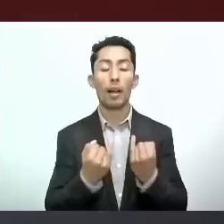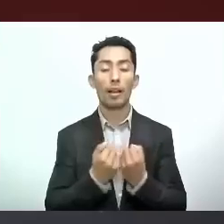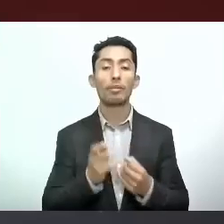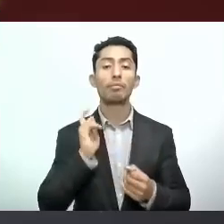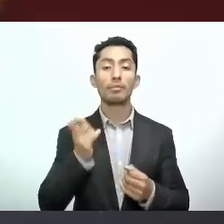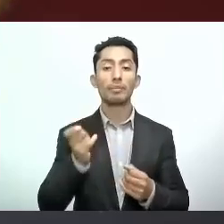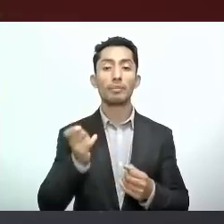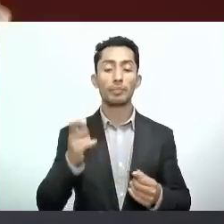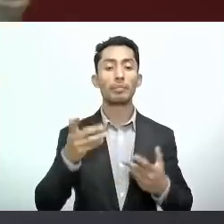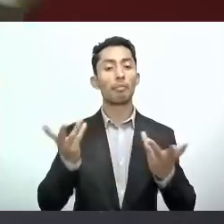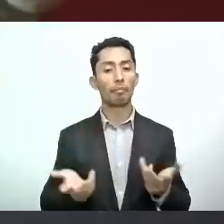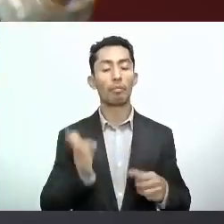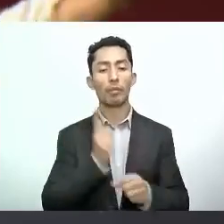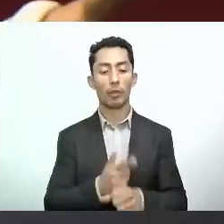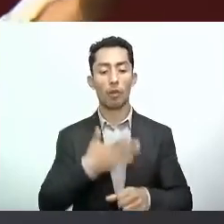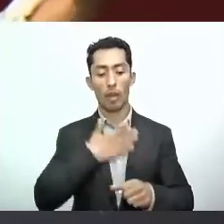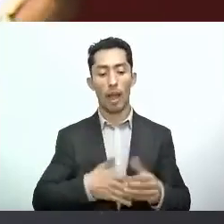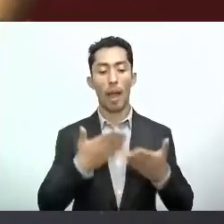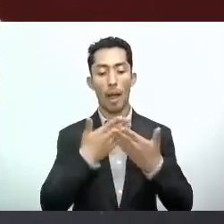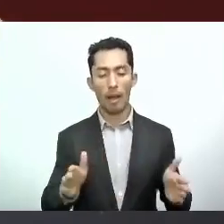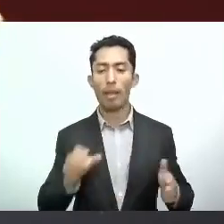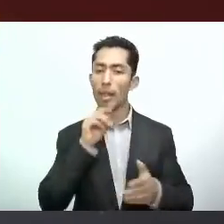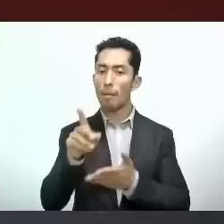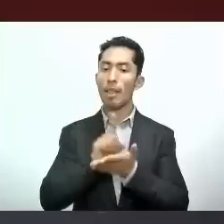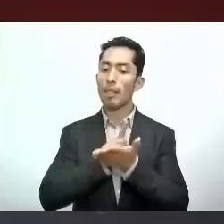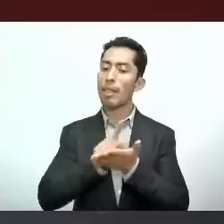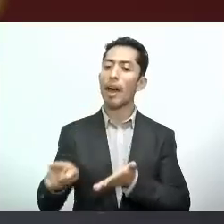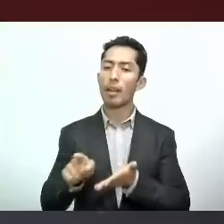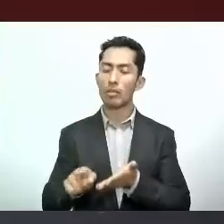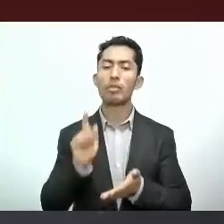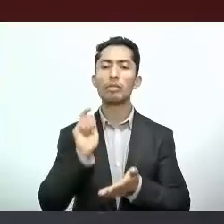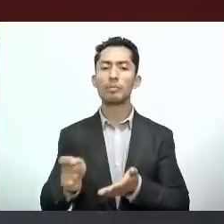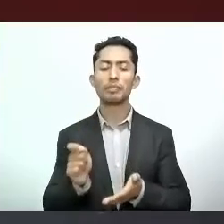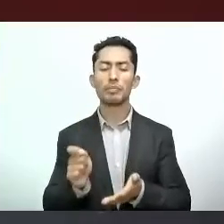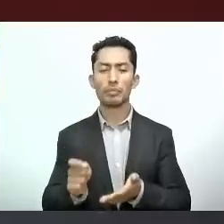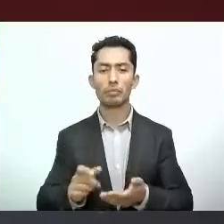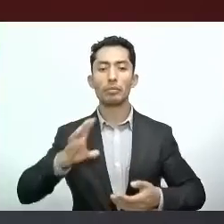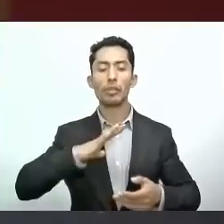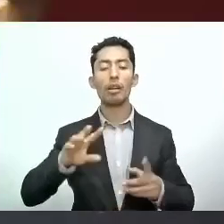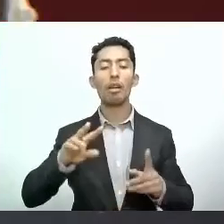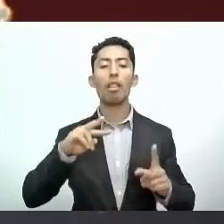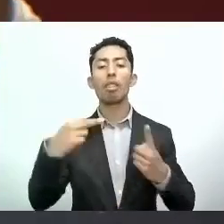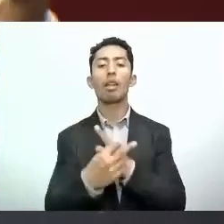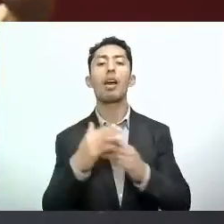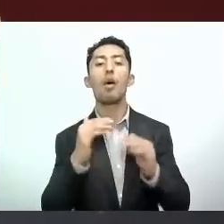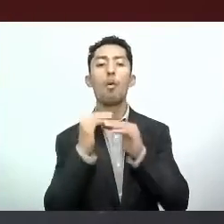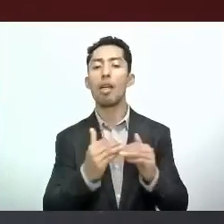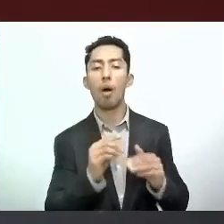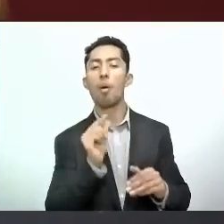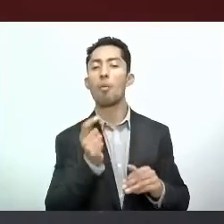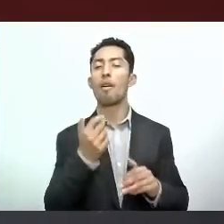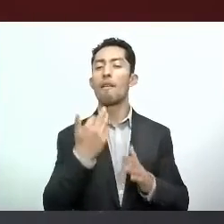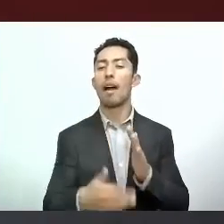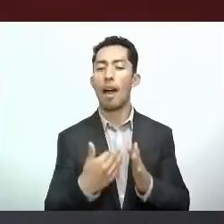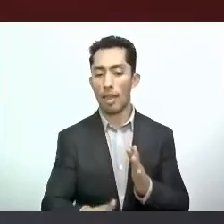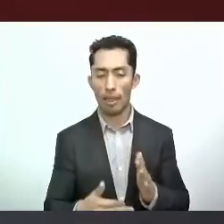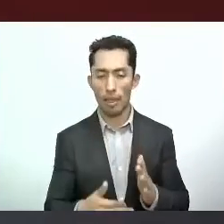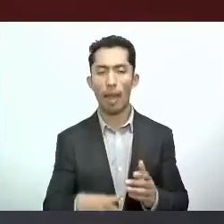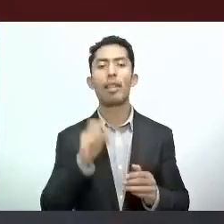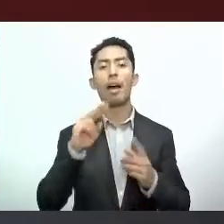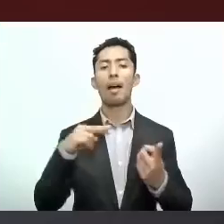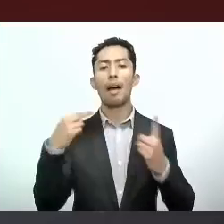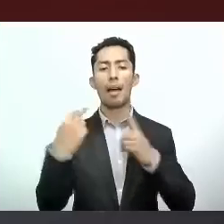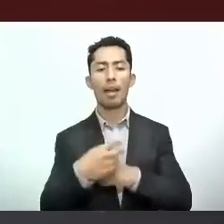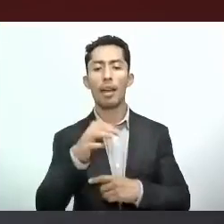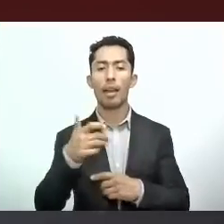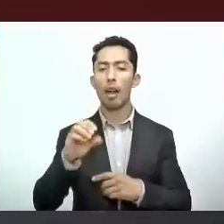la justicia abierta, al igual que el derecho, se estaba perdiendo de la perspectiva de igualdad, se estaba perdiendo de la perspectiva de género